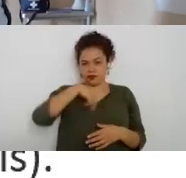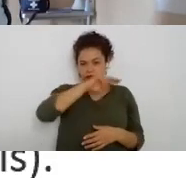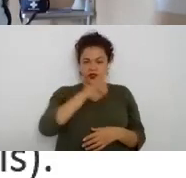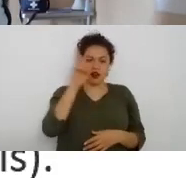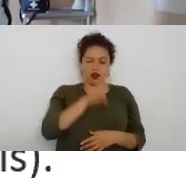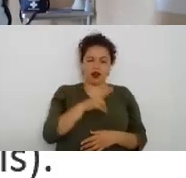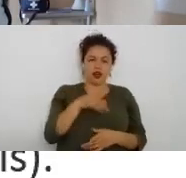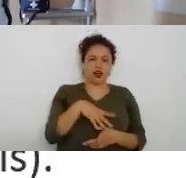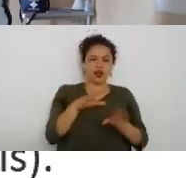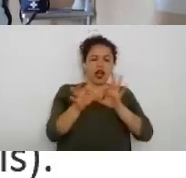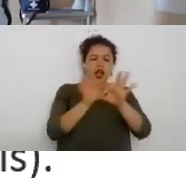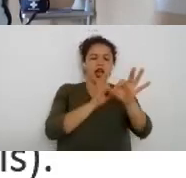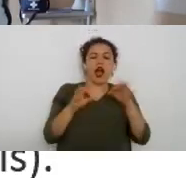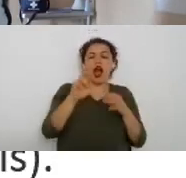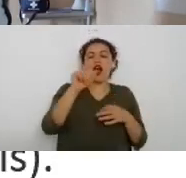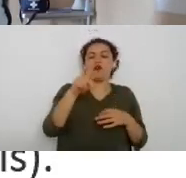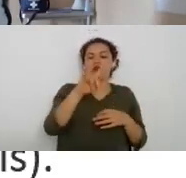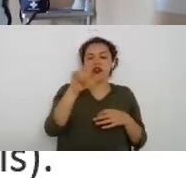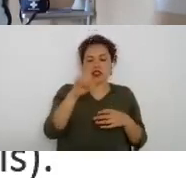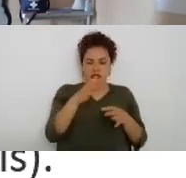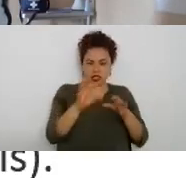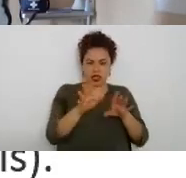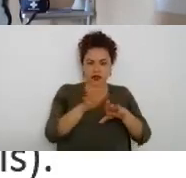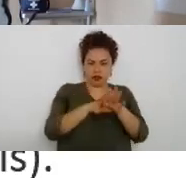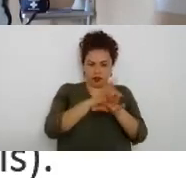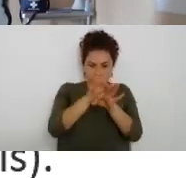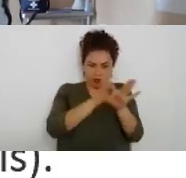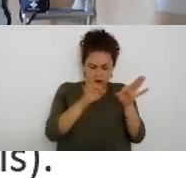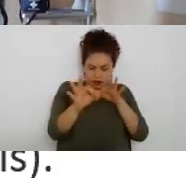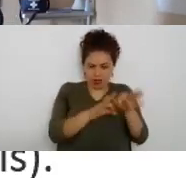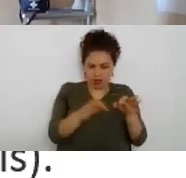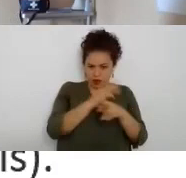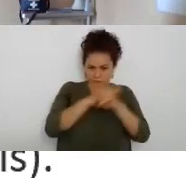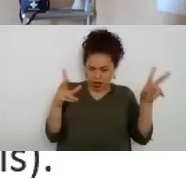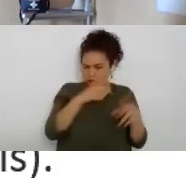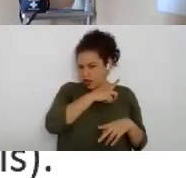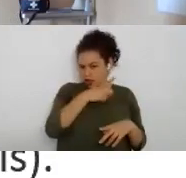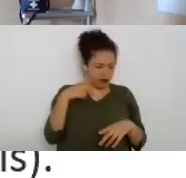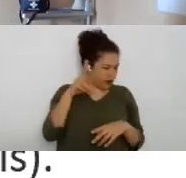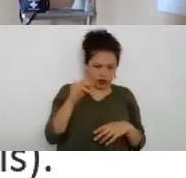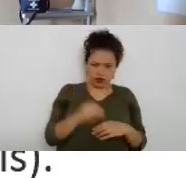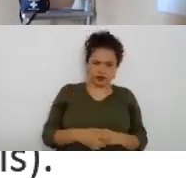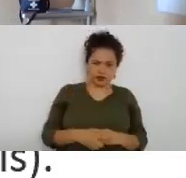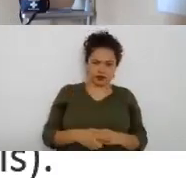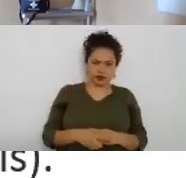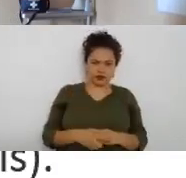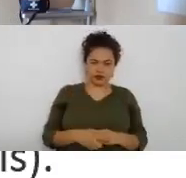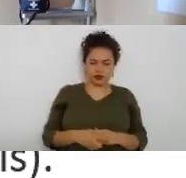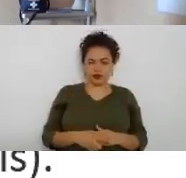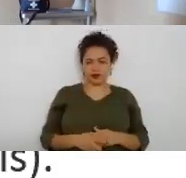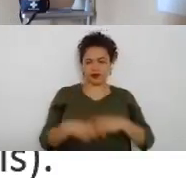de ampollas, ¿ok? Que estas ampollas por nada deben de reventarse. ¿Por qué creen que no podrán reventarse ese